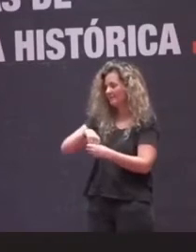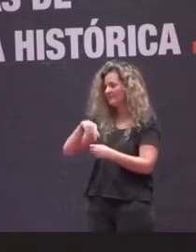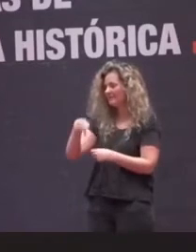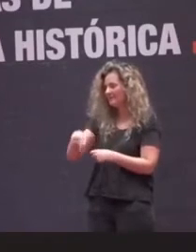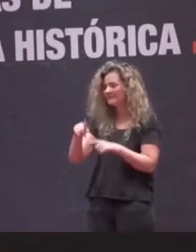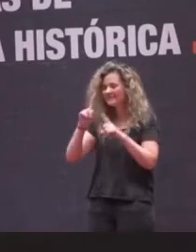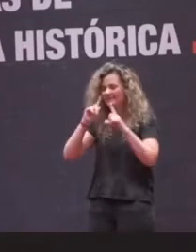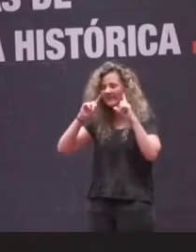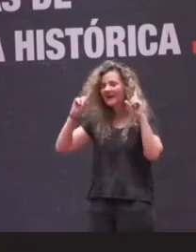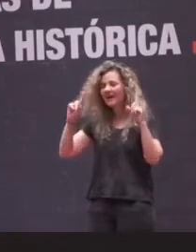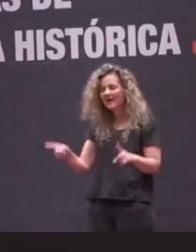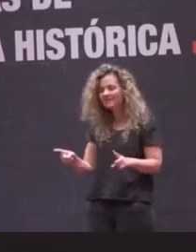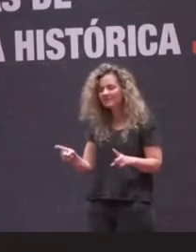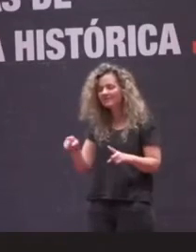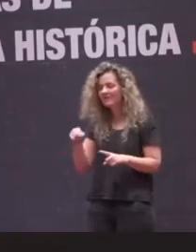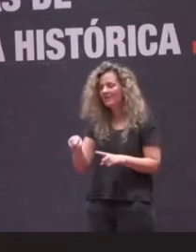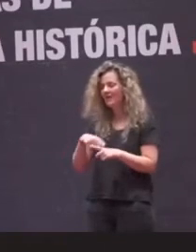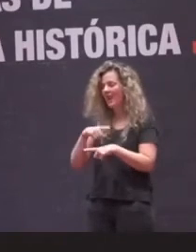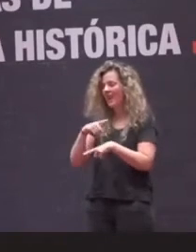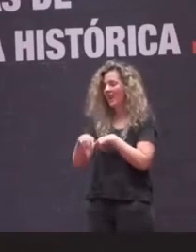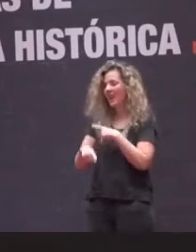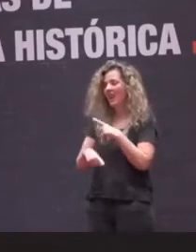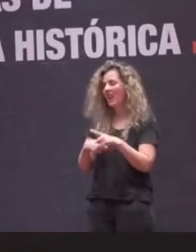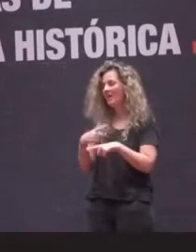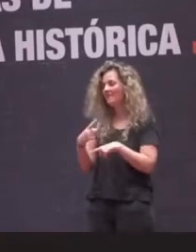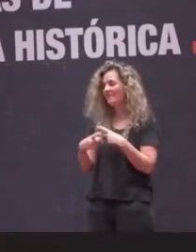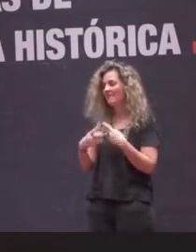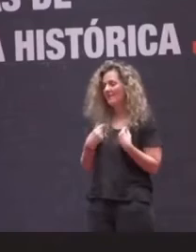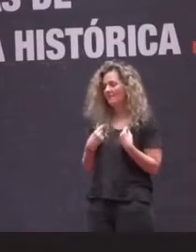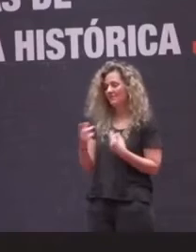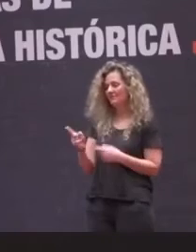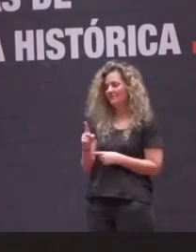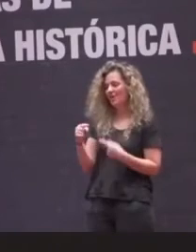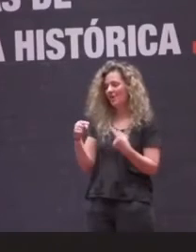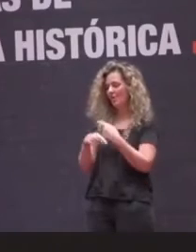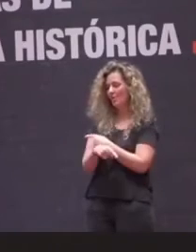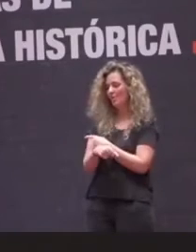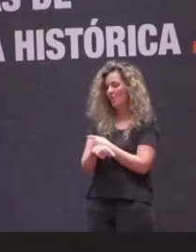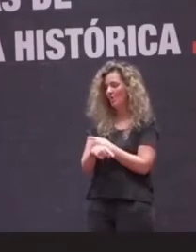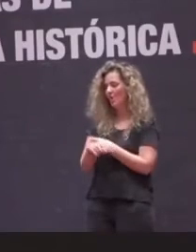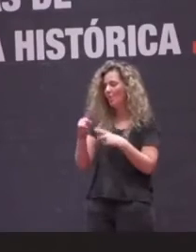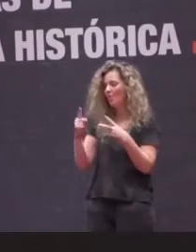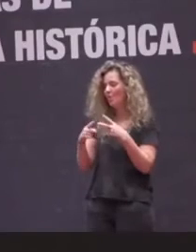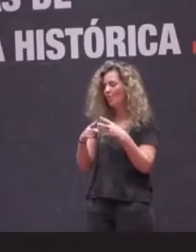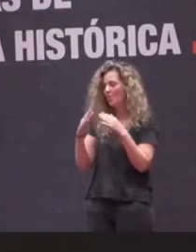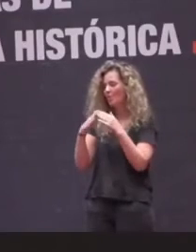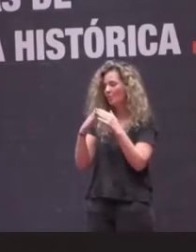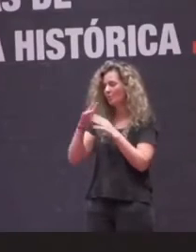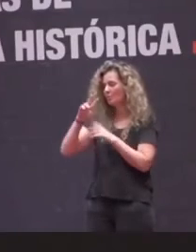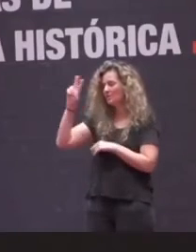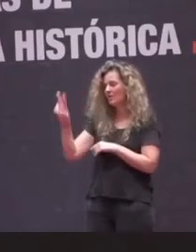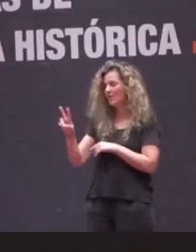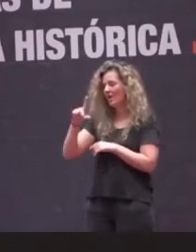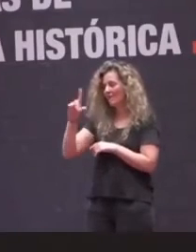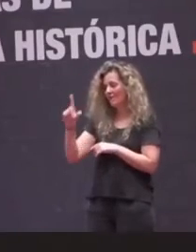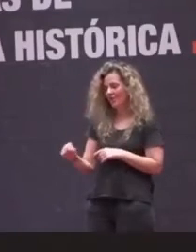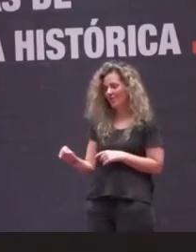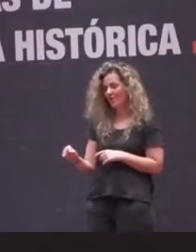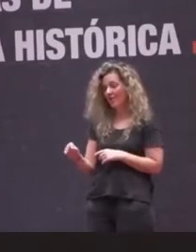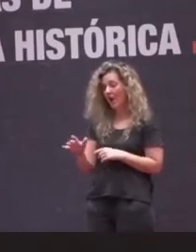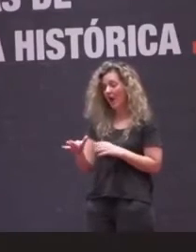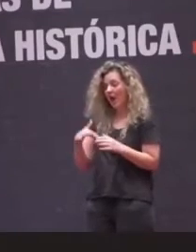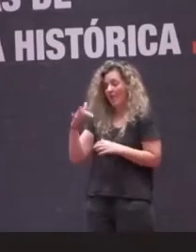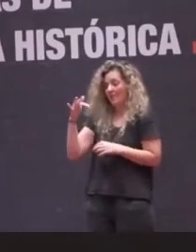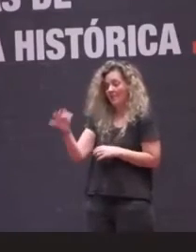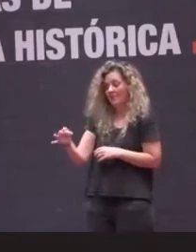caso, unha familia non vive. Todo o contrario, está facendo un usurpio, unha fundación. E a